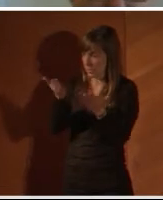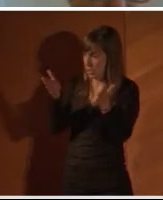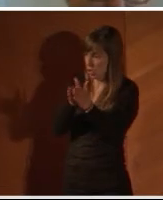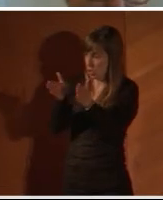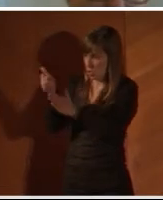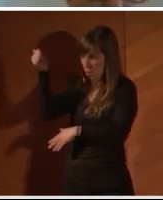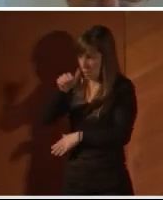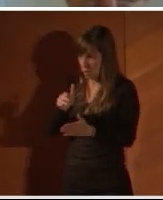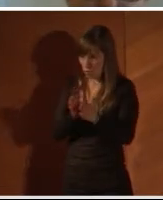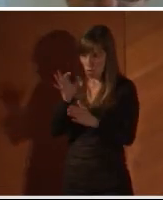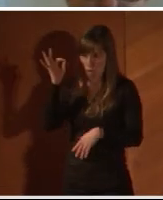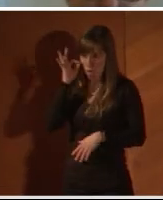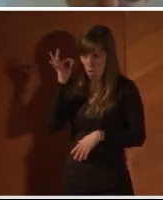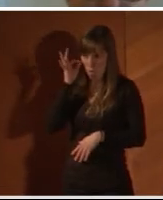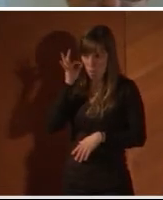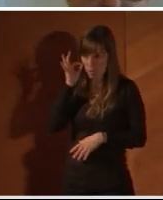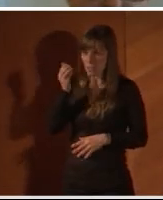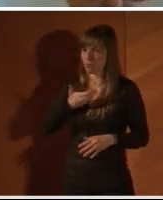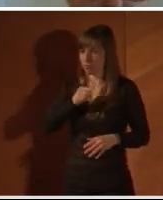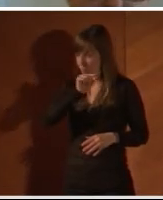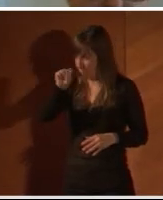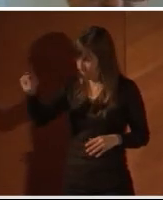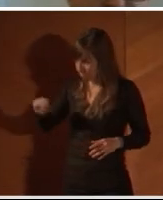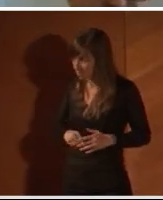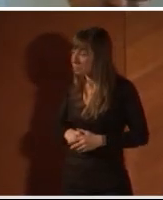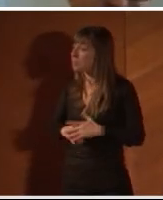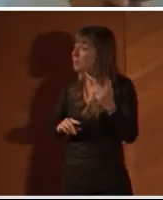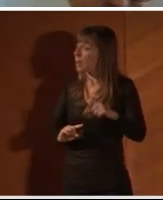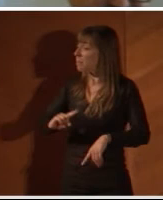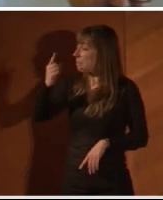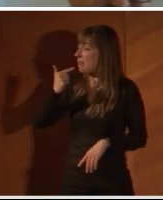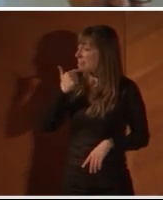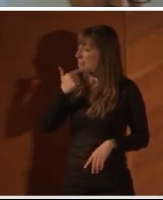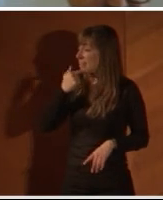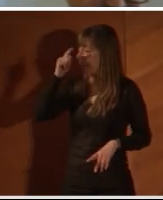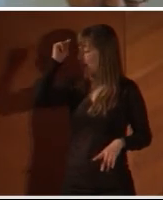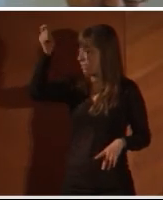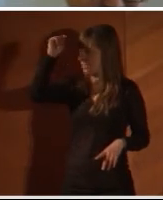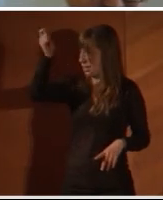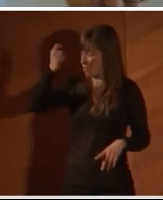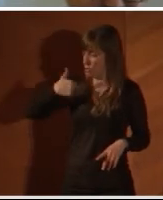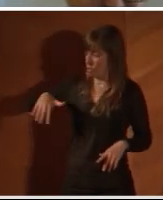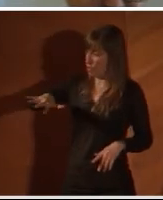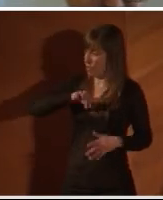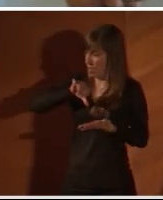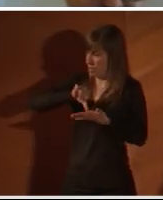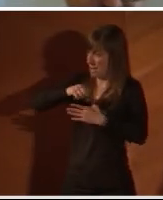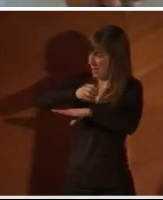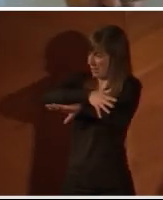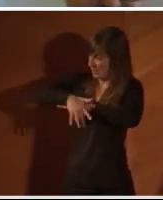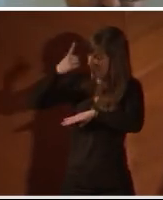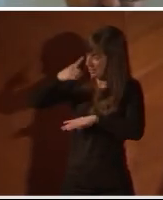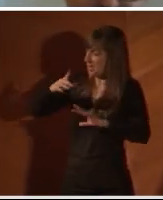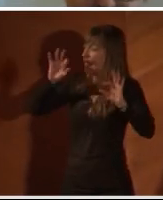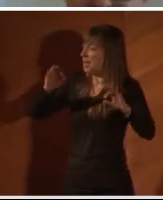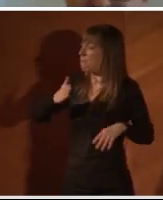y compañeras de Aventuras Municipales. En primer lugar, saludaros desde esta ciudad mediterránea, que es conjunto patrimonio de la